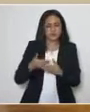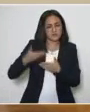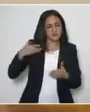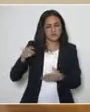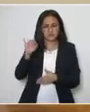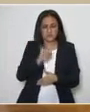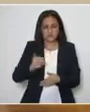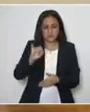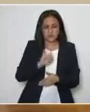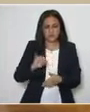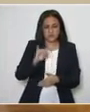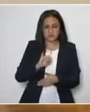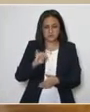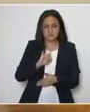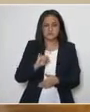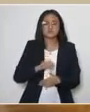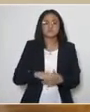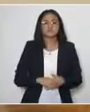jueves.